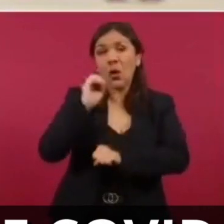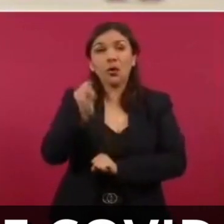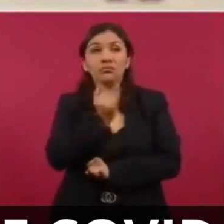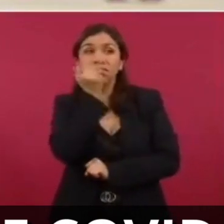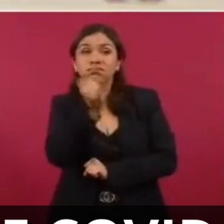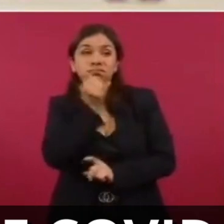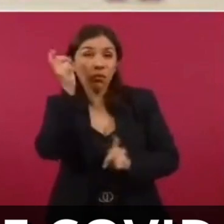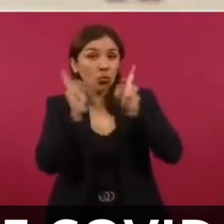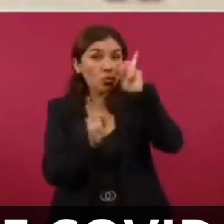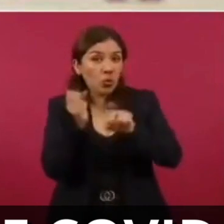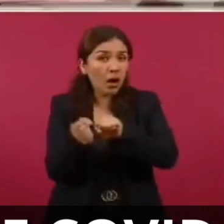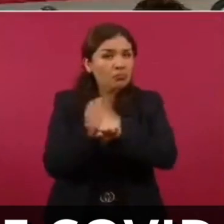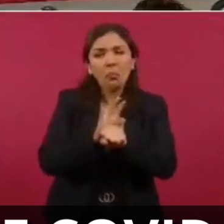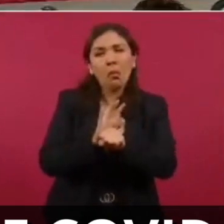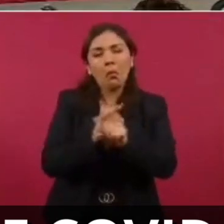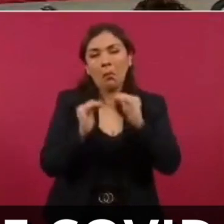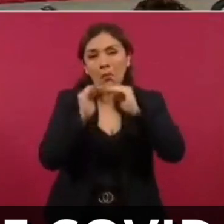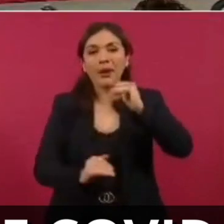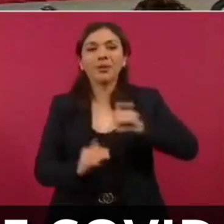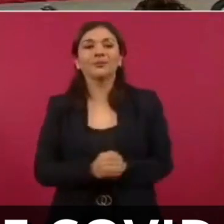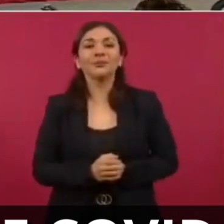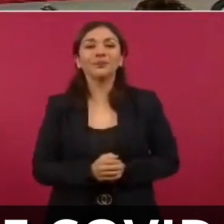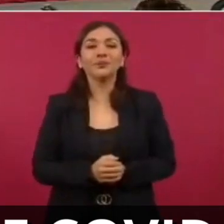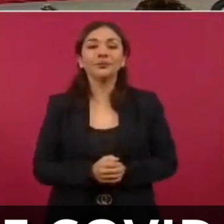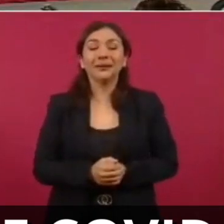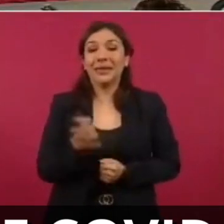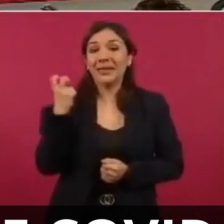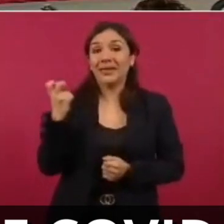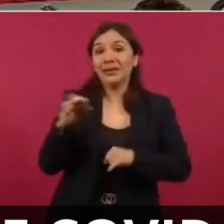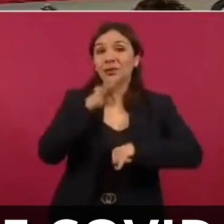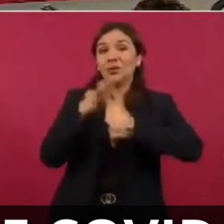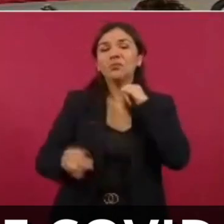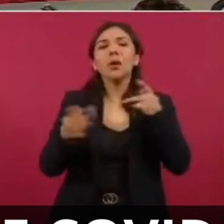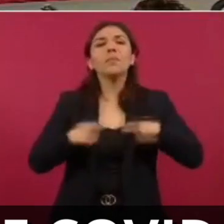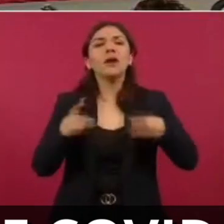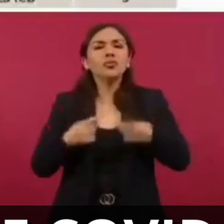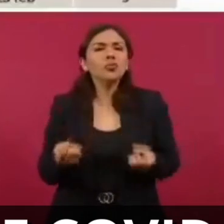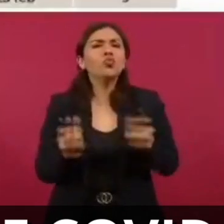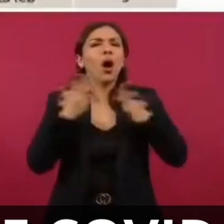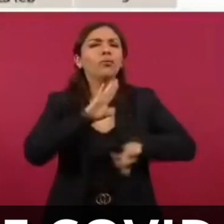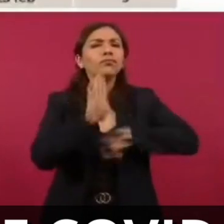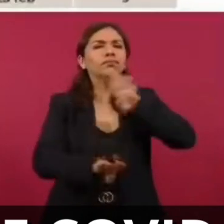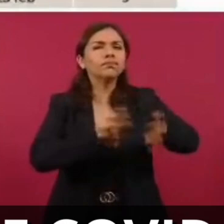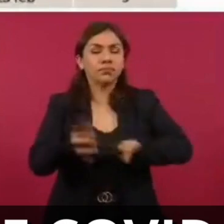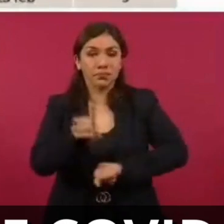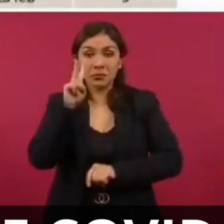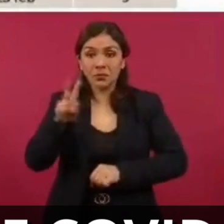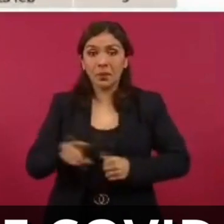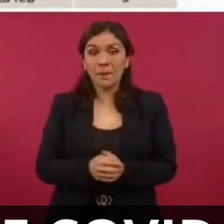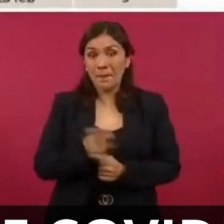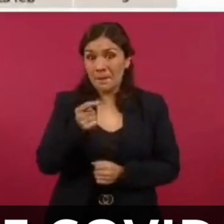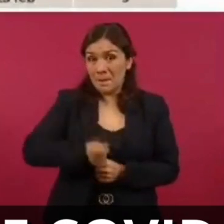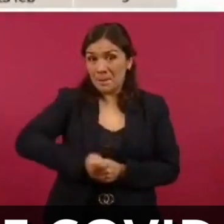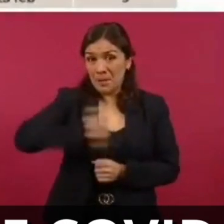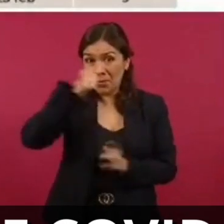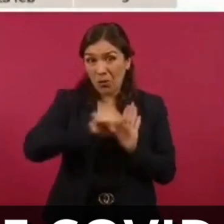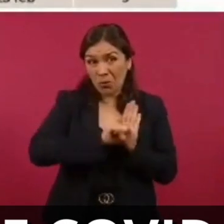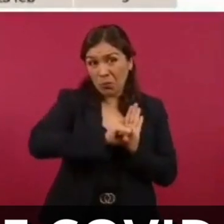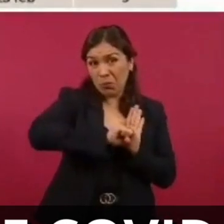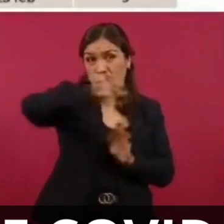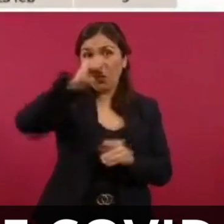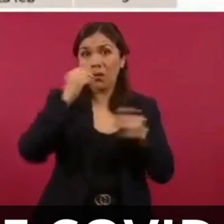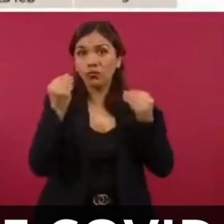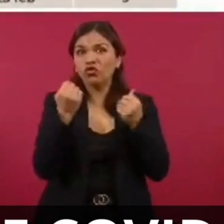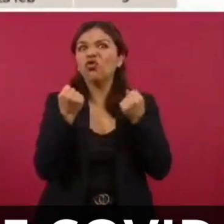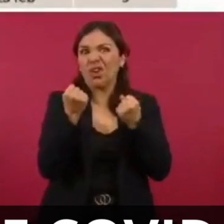COVID. Y la última es la gráfica de mortalidad a la que hacía referencia. Vean ustedes cómo la primera ola fue intensa, la